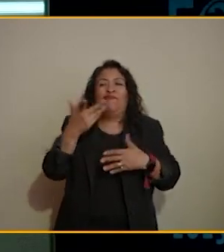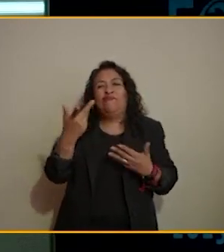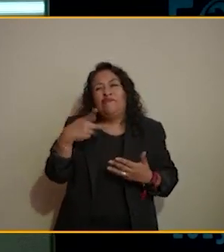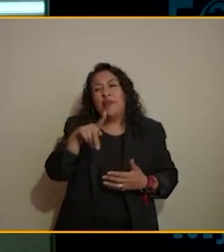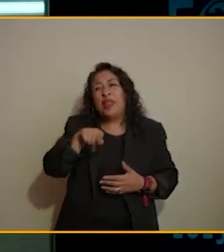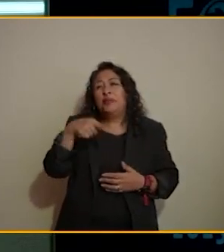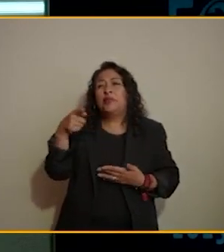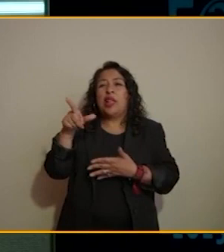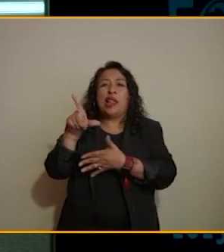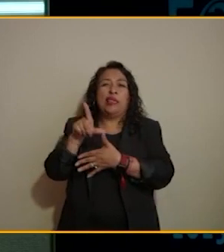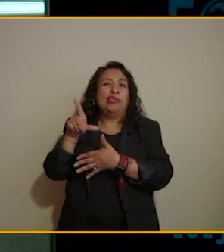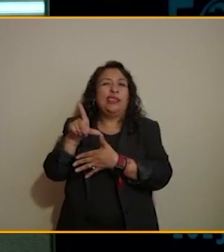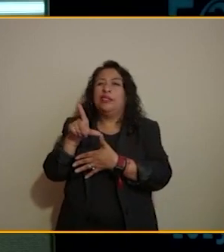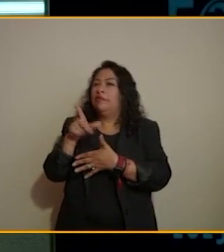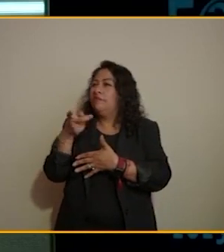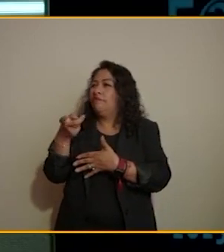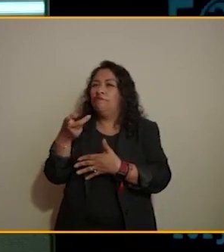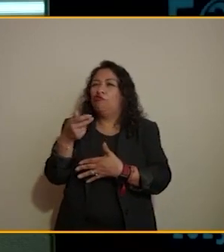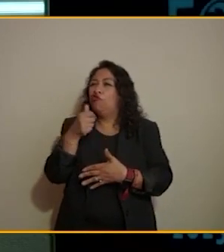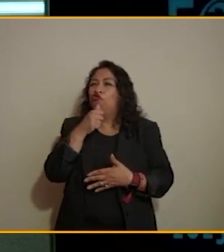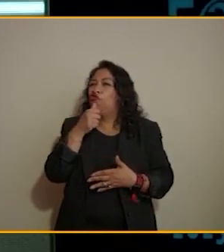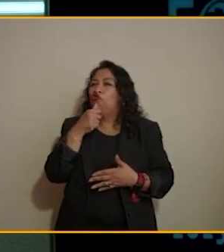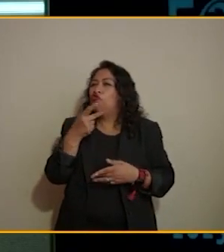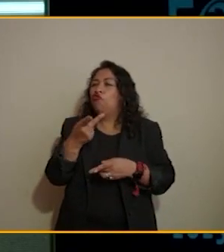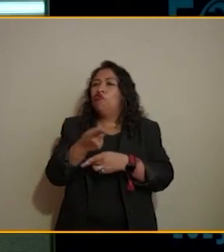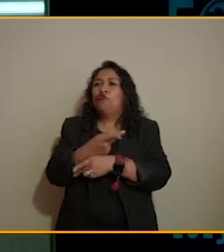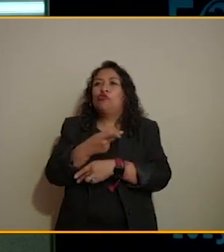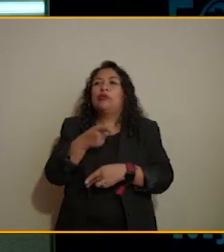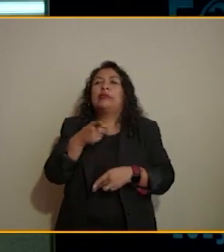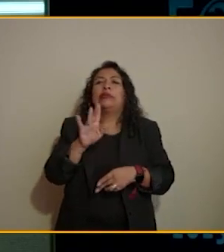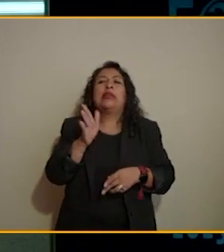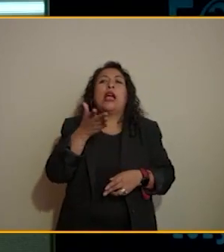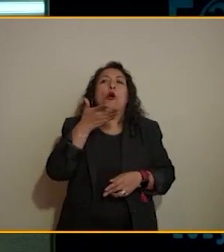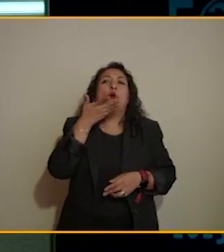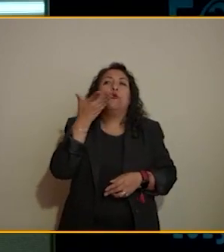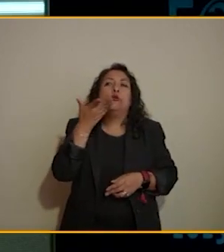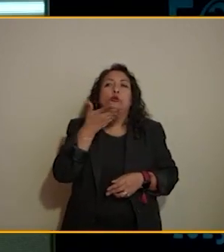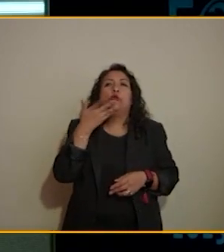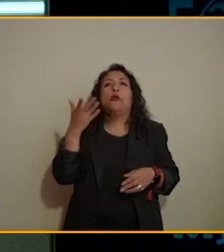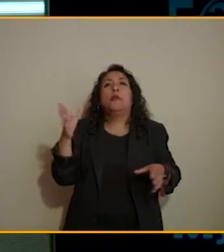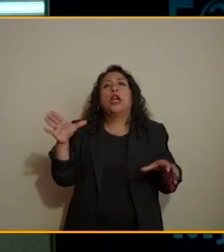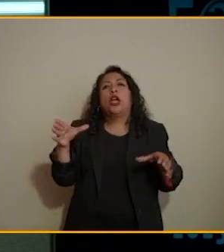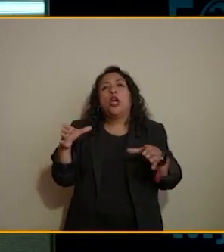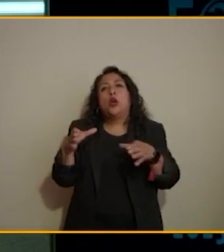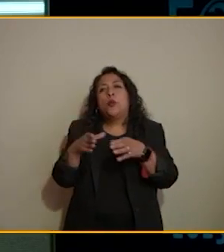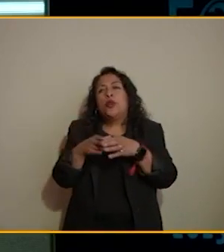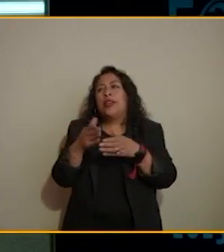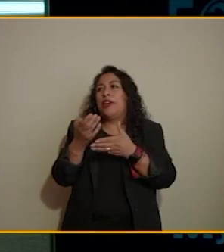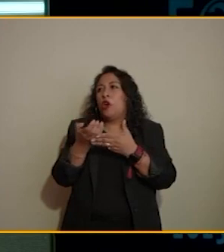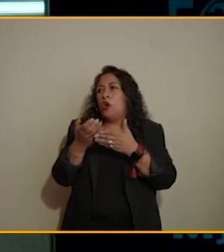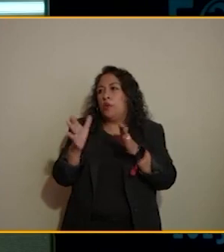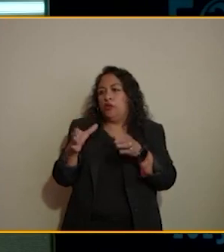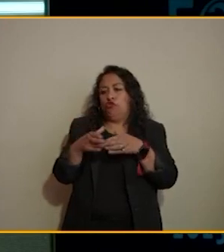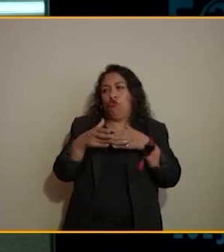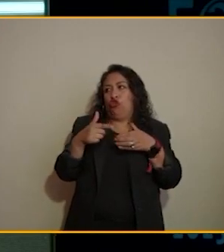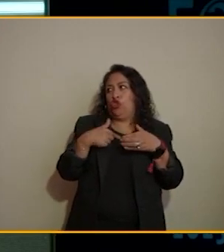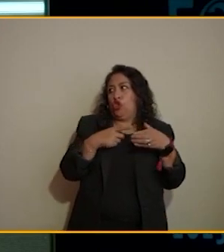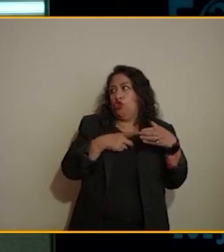Desafortunadamente en América Latina no es así. Estamos acostumbrados, comunidades económicas, a trabajar en